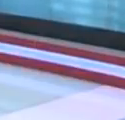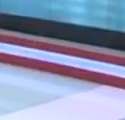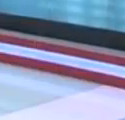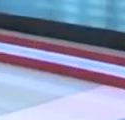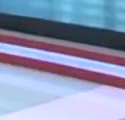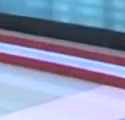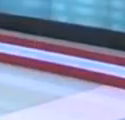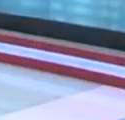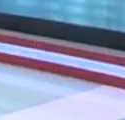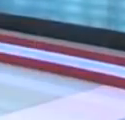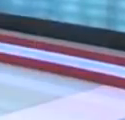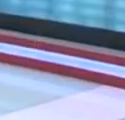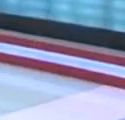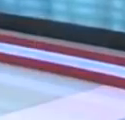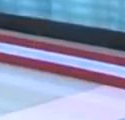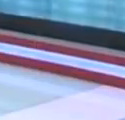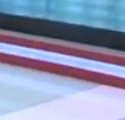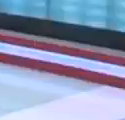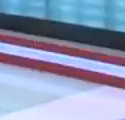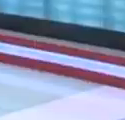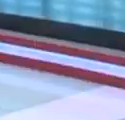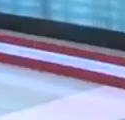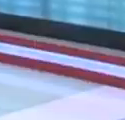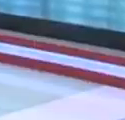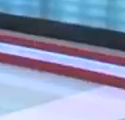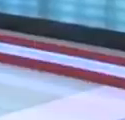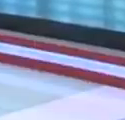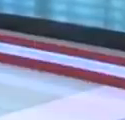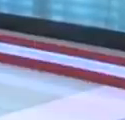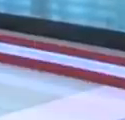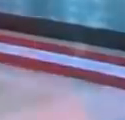titular del Ministerio Público. Adelante.